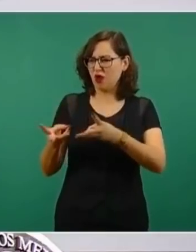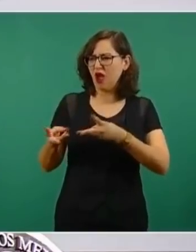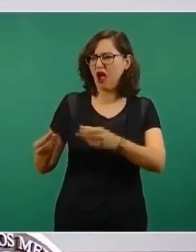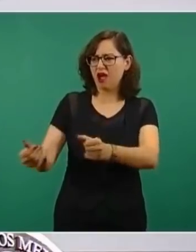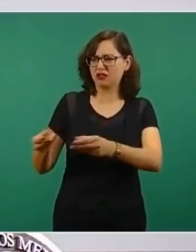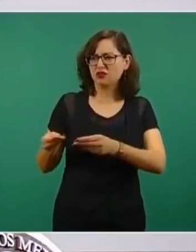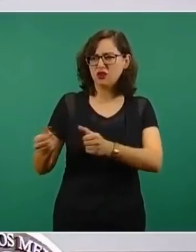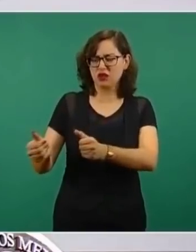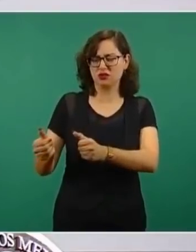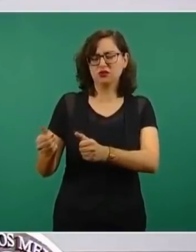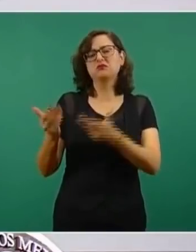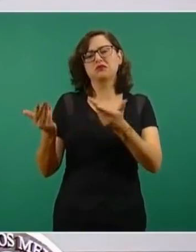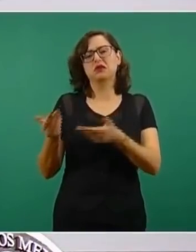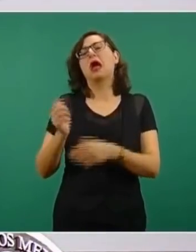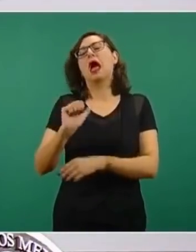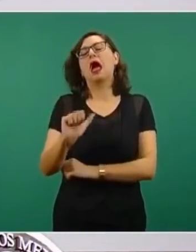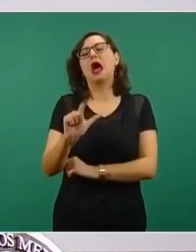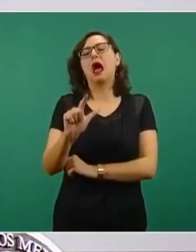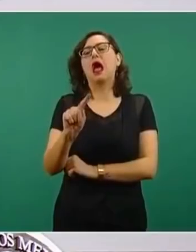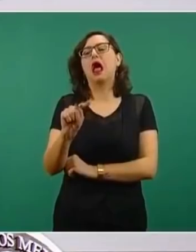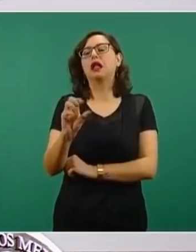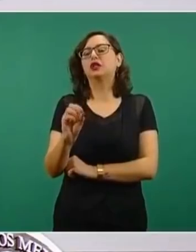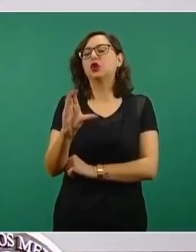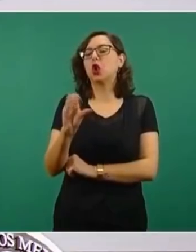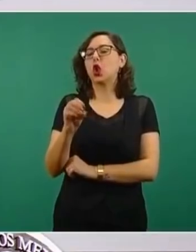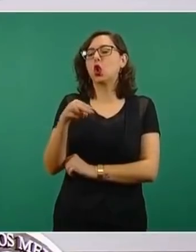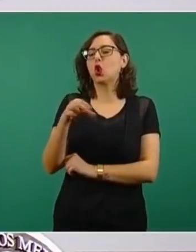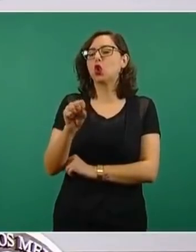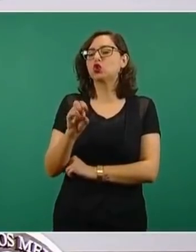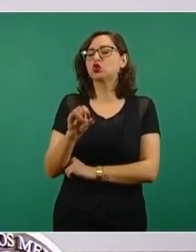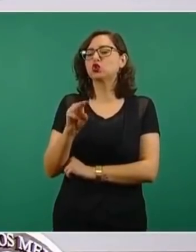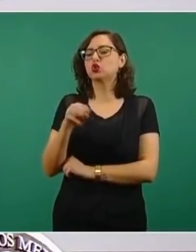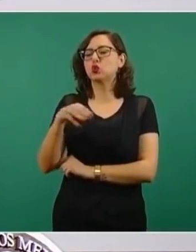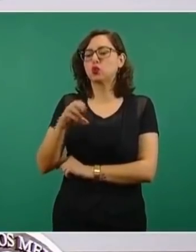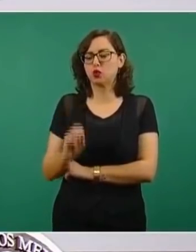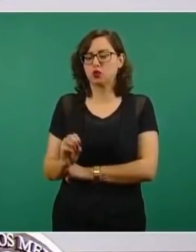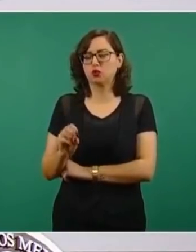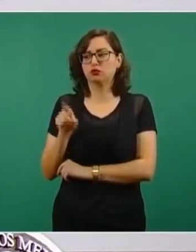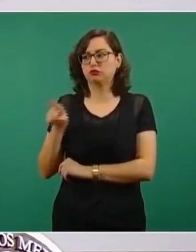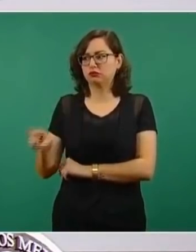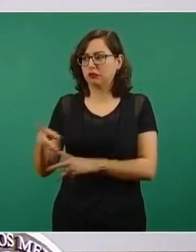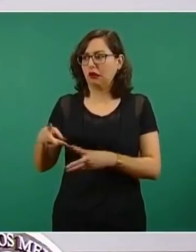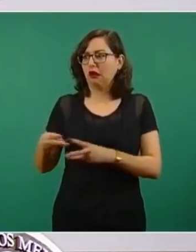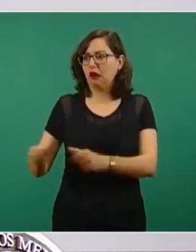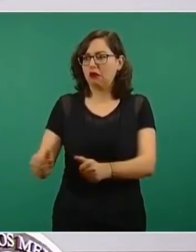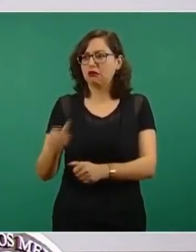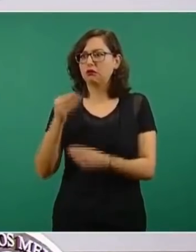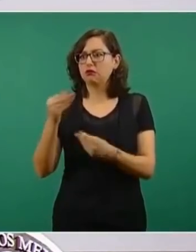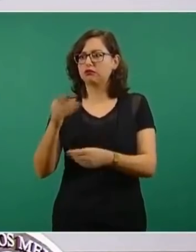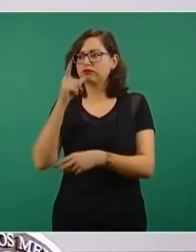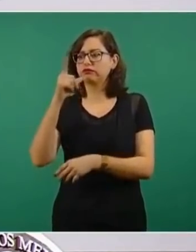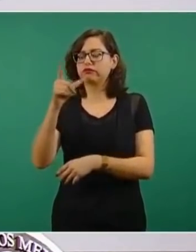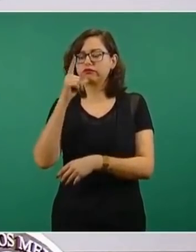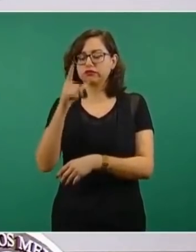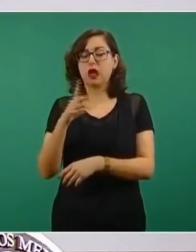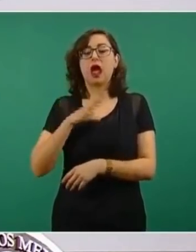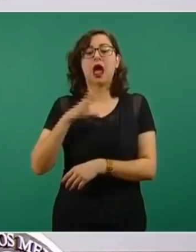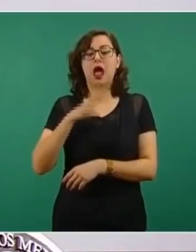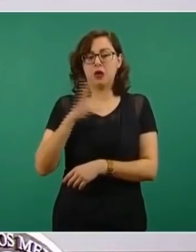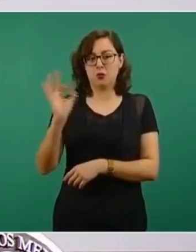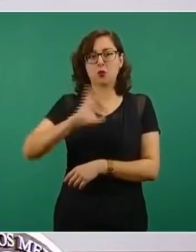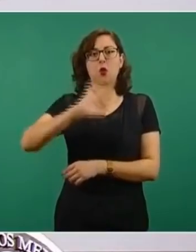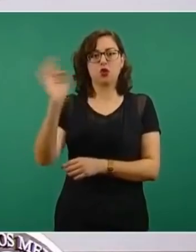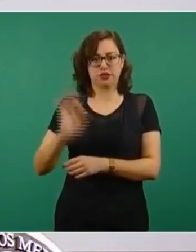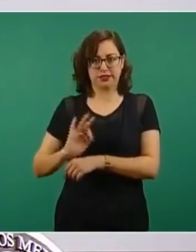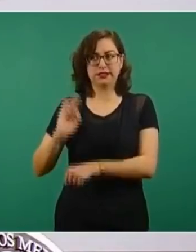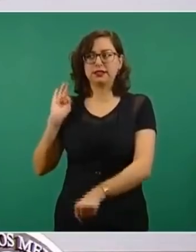Excepto la de alto consumo, cuentan con un margen o con un bloque de subsidio y que ese subsidio es otorgado por la Secretaría de Hacienda